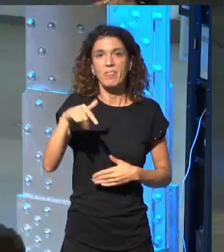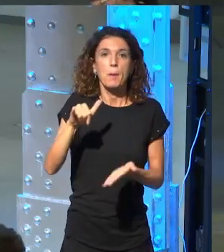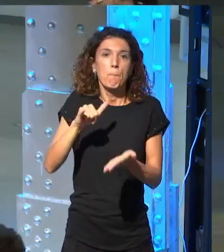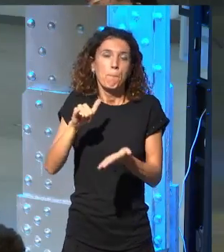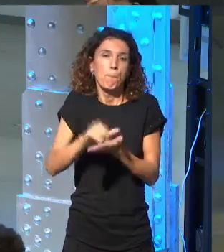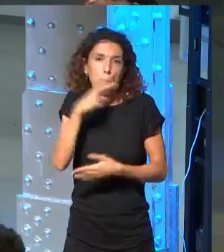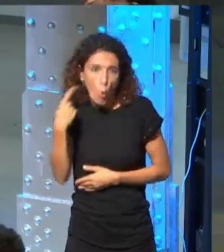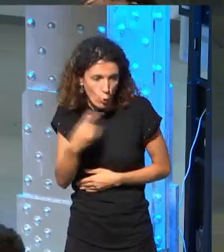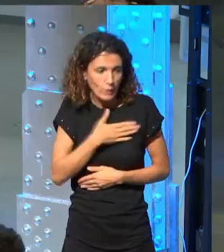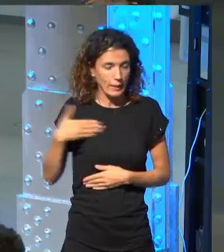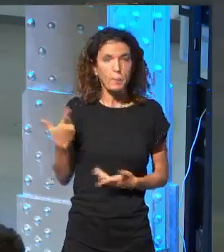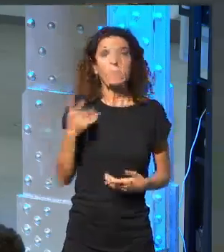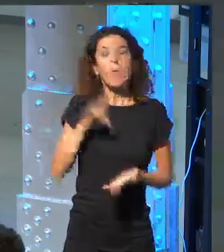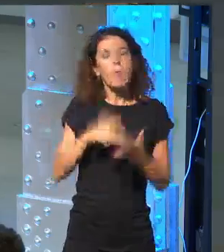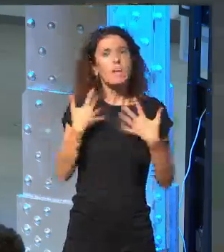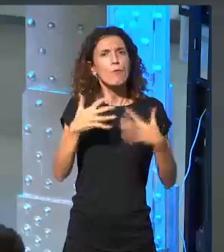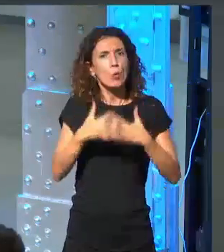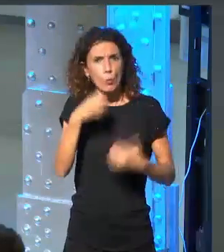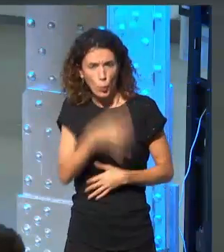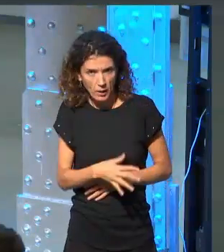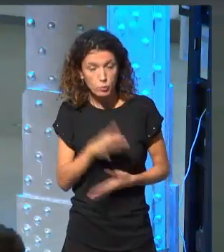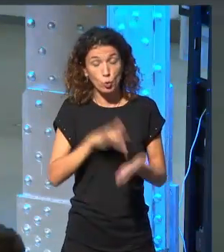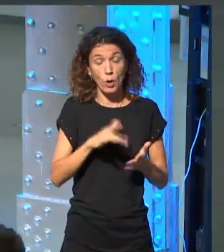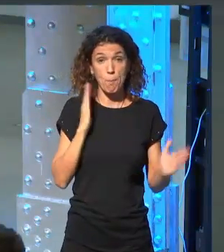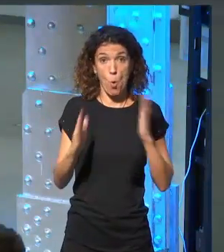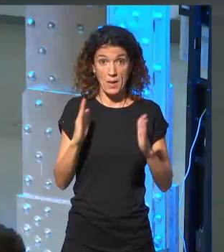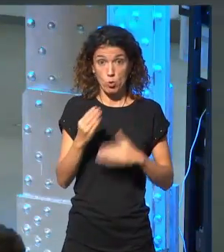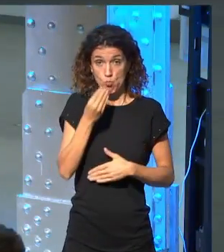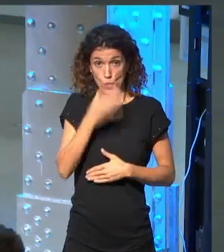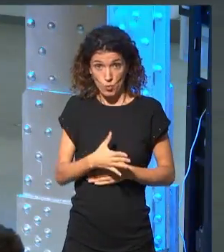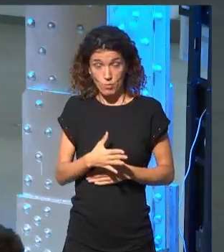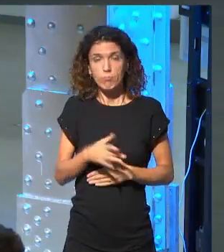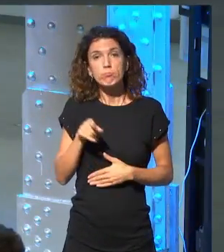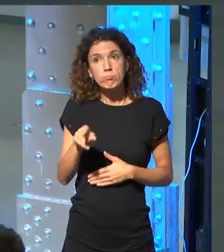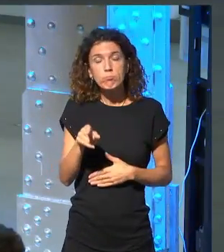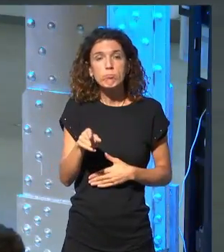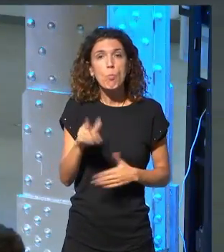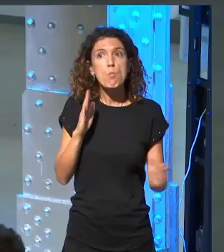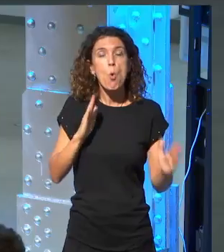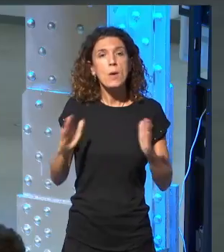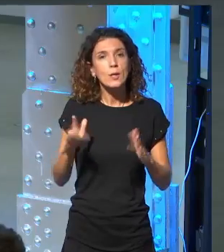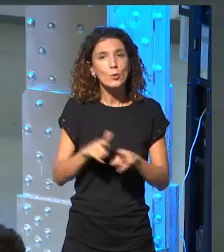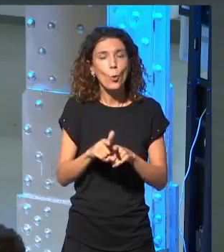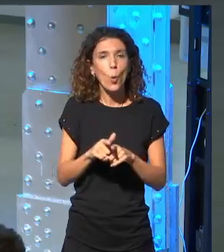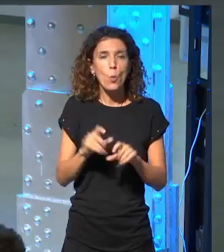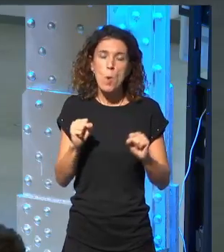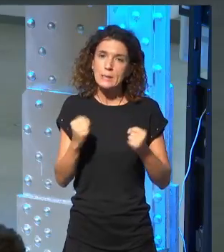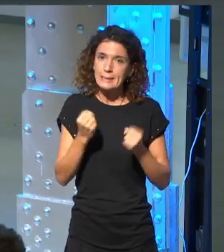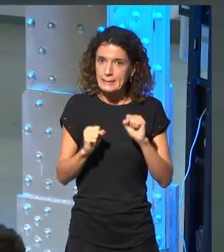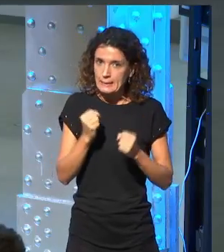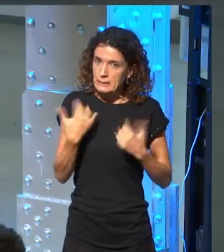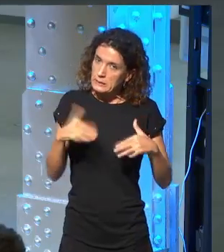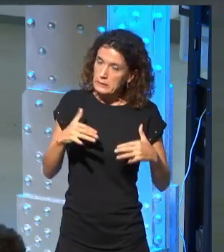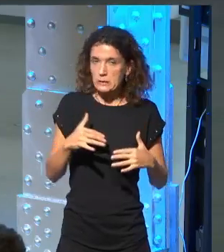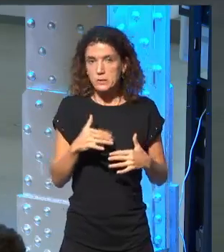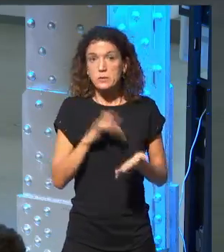dejado. Al final funcionó muy bien, claro. Y de hecho hubo un momento muy... un momento muy tensión para mí,